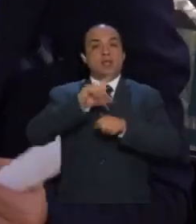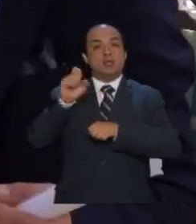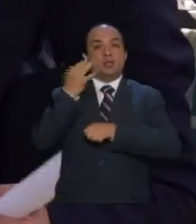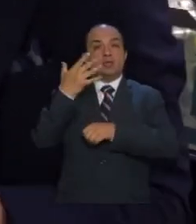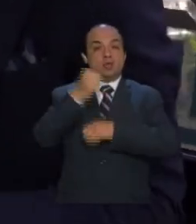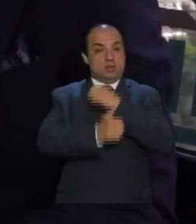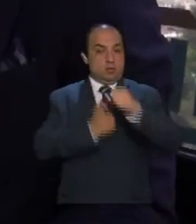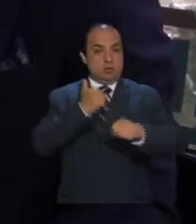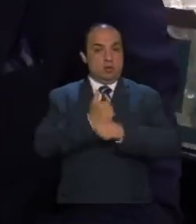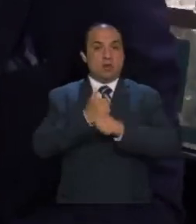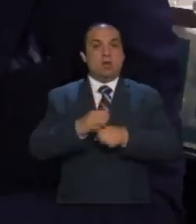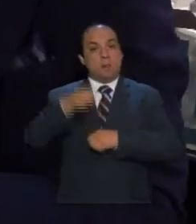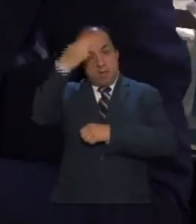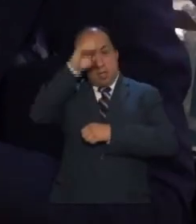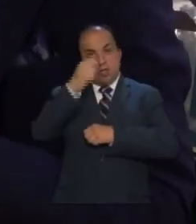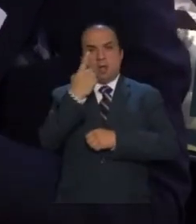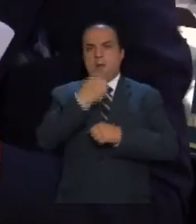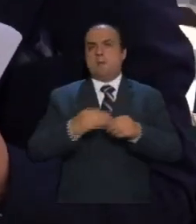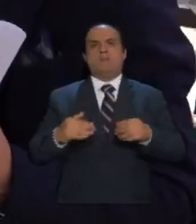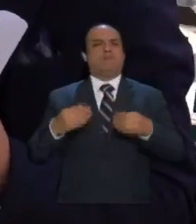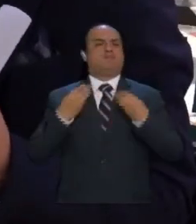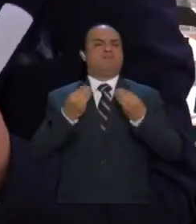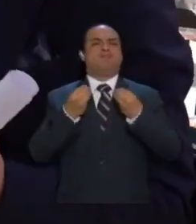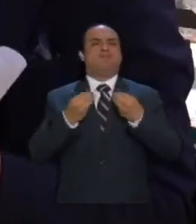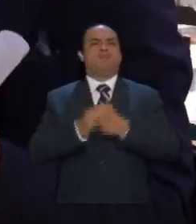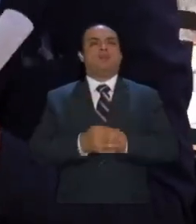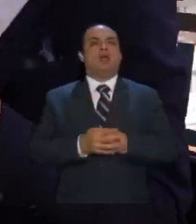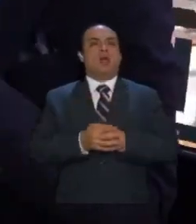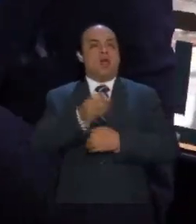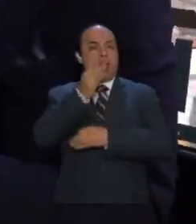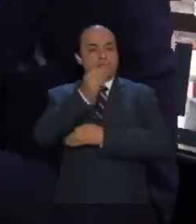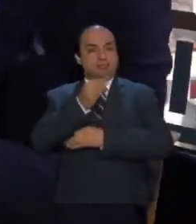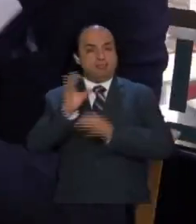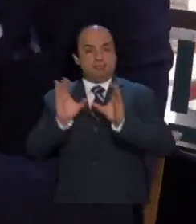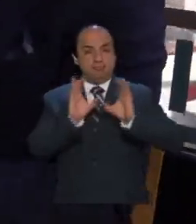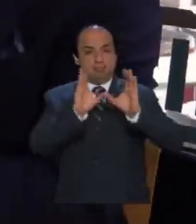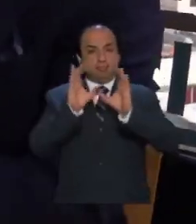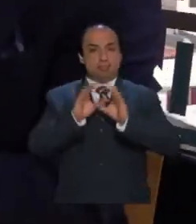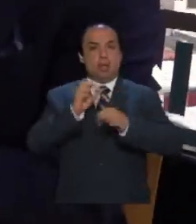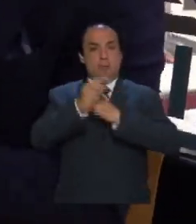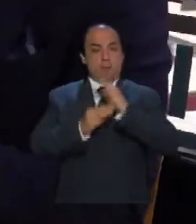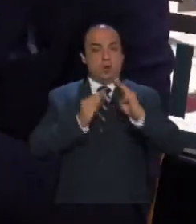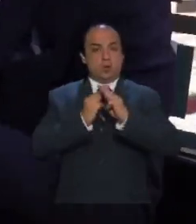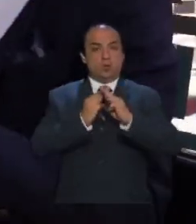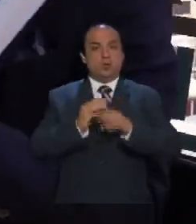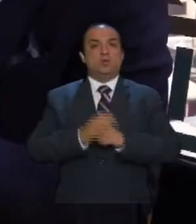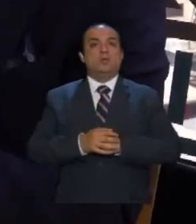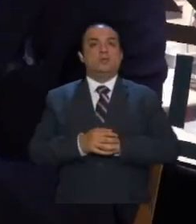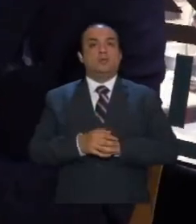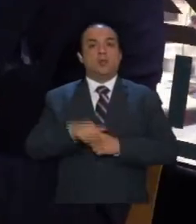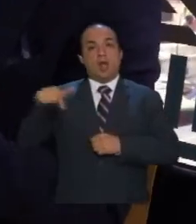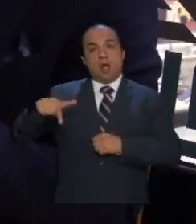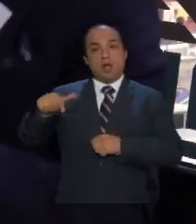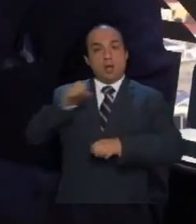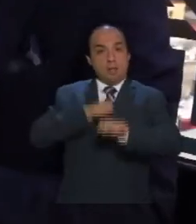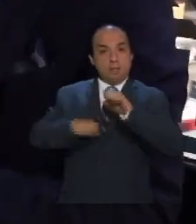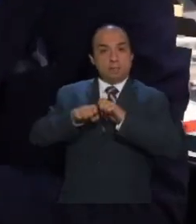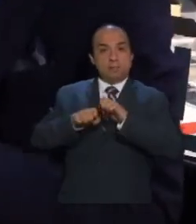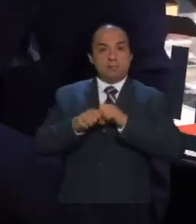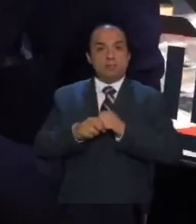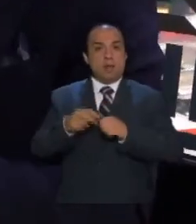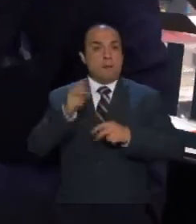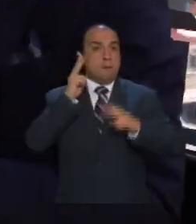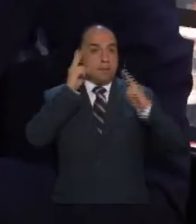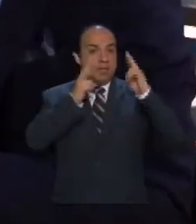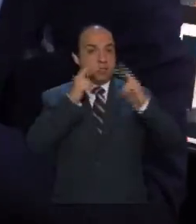de acreditaciones en todo el mundo. Tube visitó, aparte que vio todo el proceso